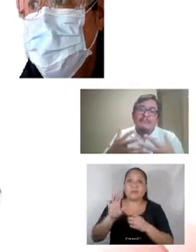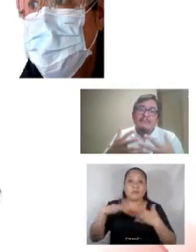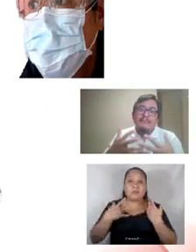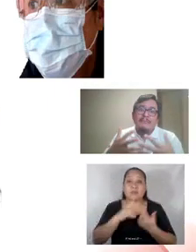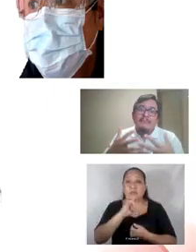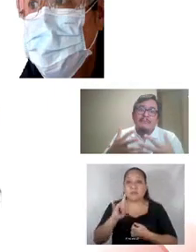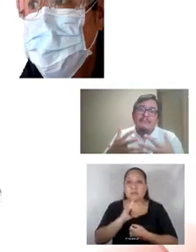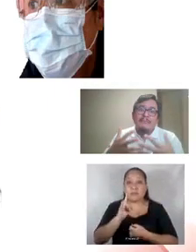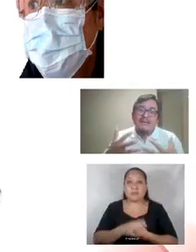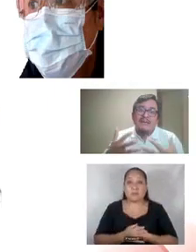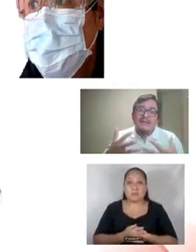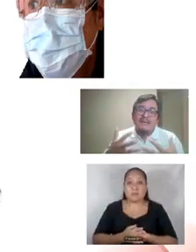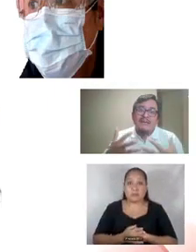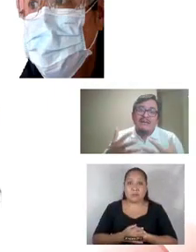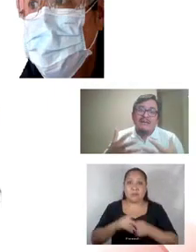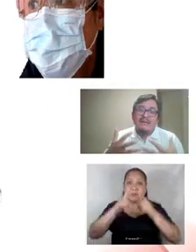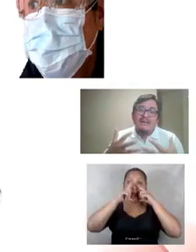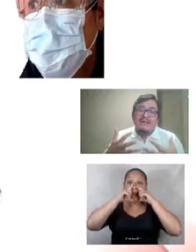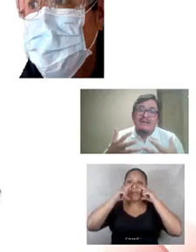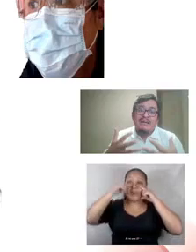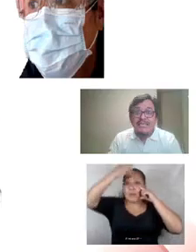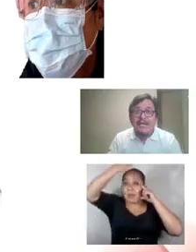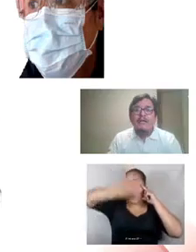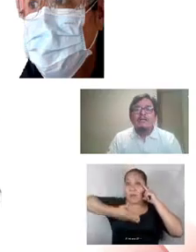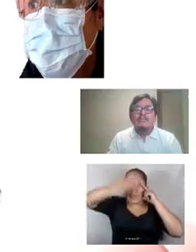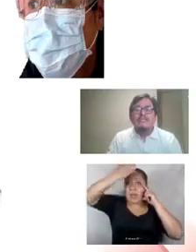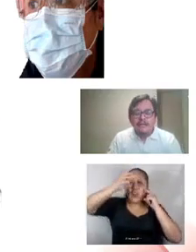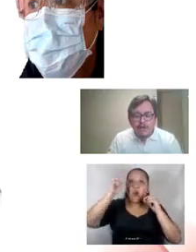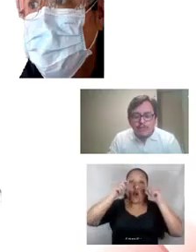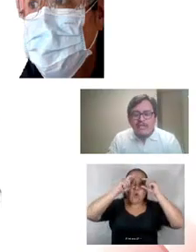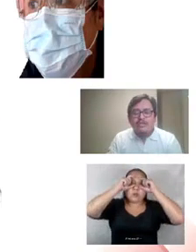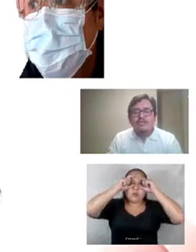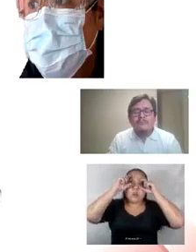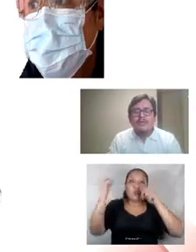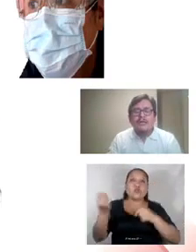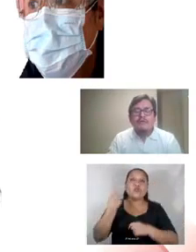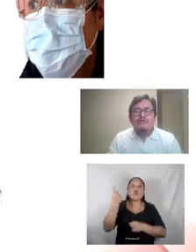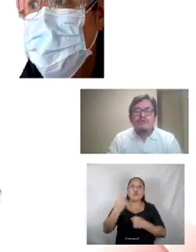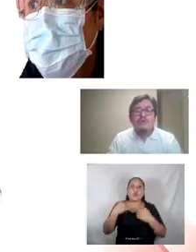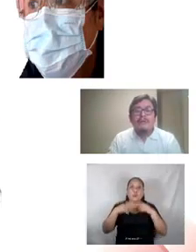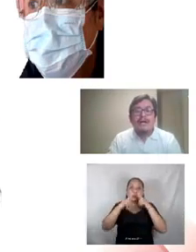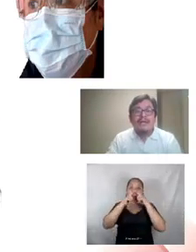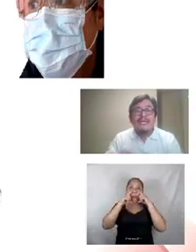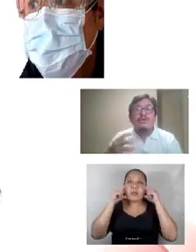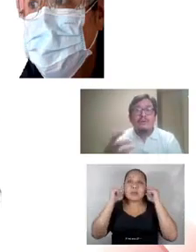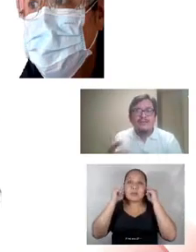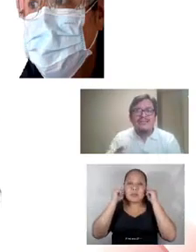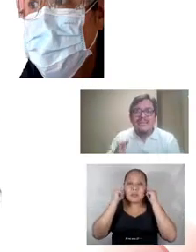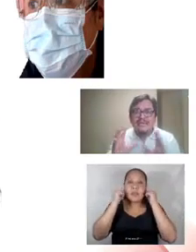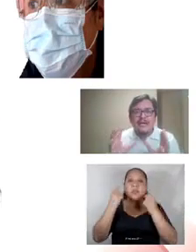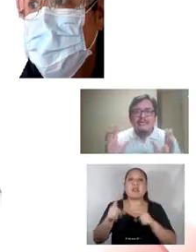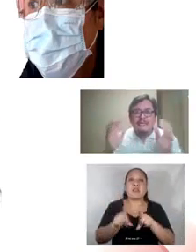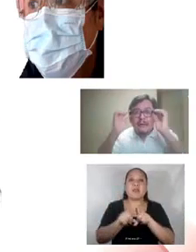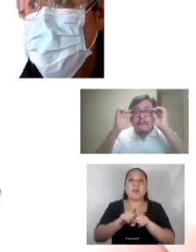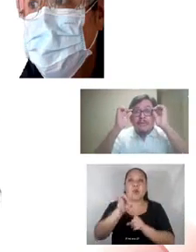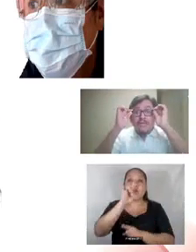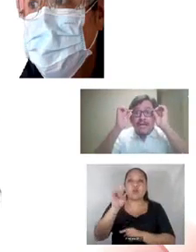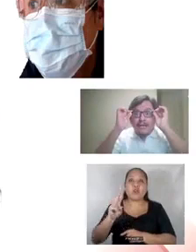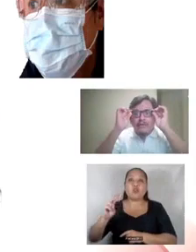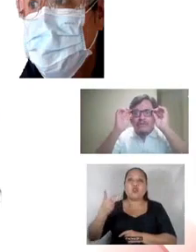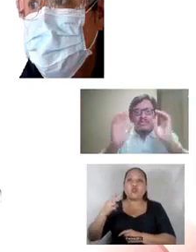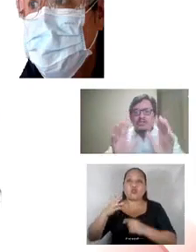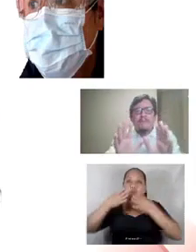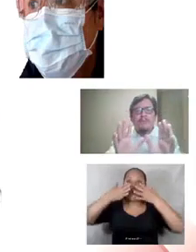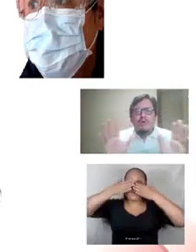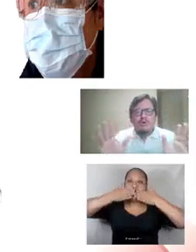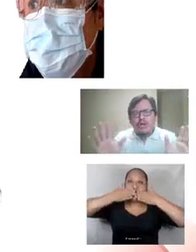la máscara facial o los lentes y solamente tenemos mascarilla, se está recomendando también el uso de una mascarilla doble. O sea, la